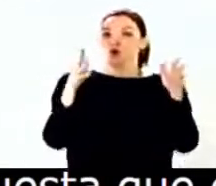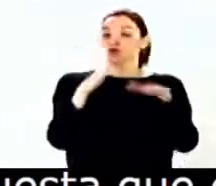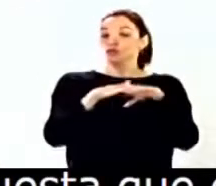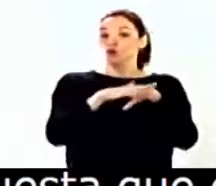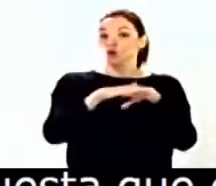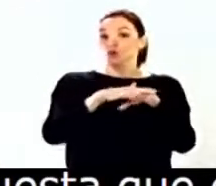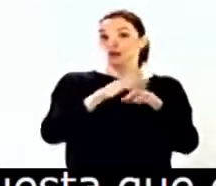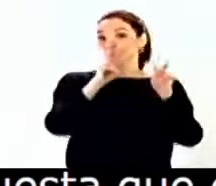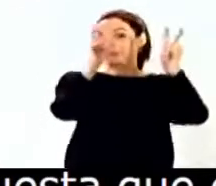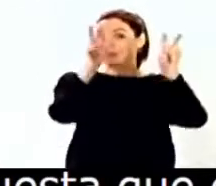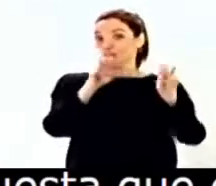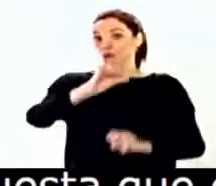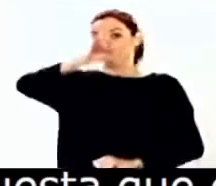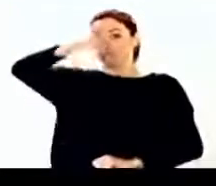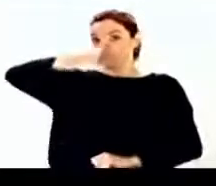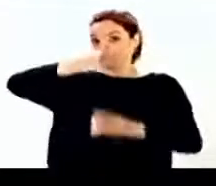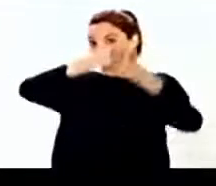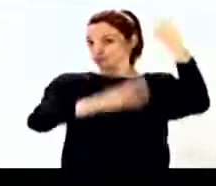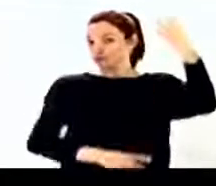Gobierno de hoy,